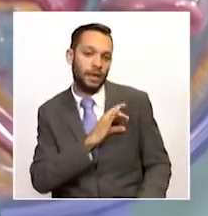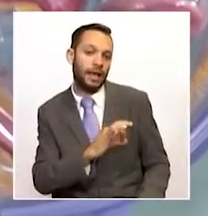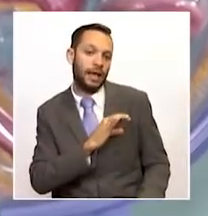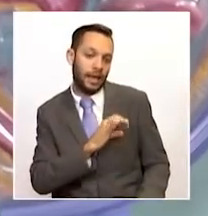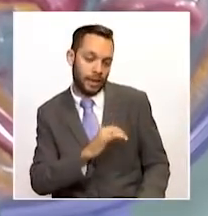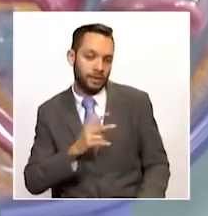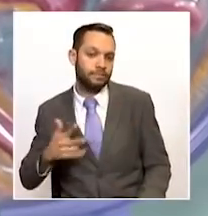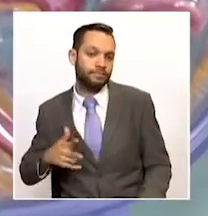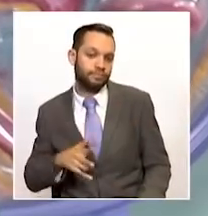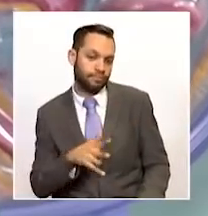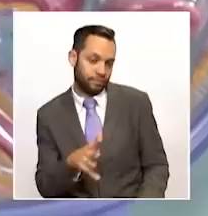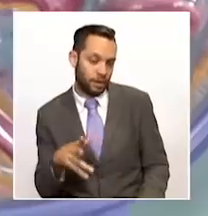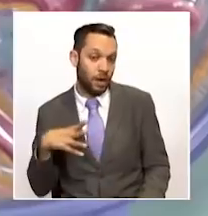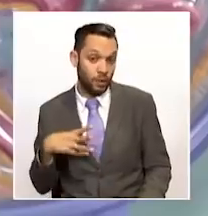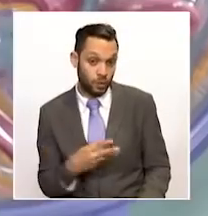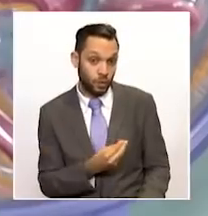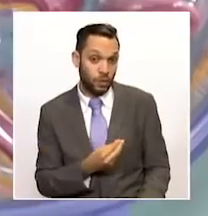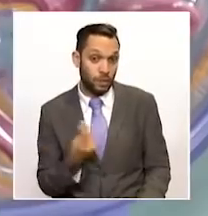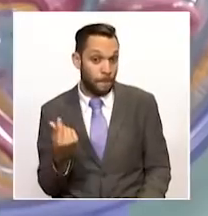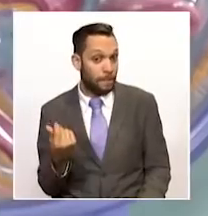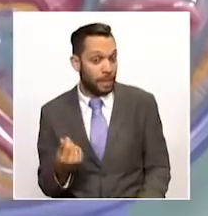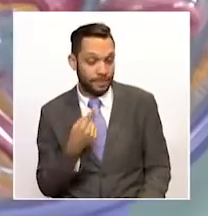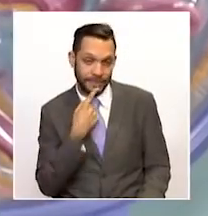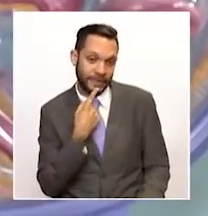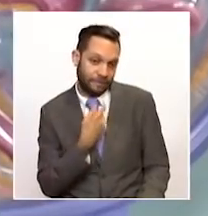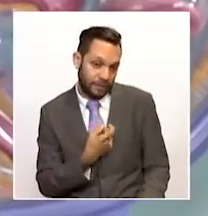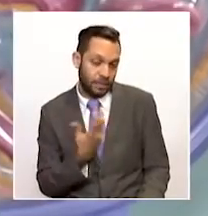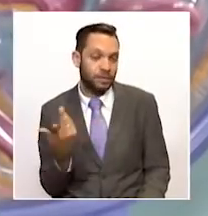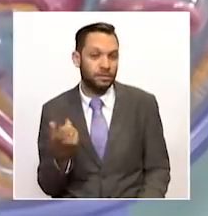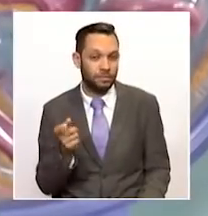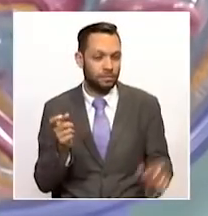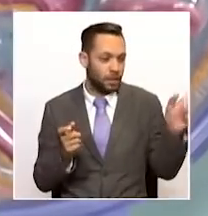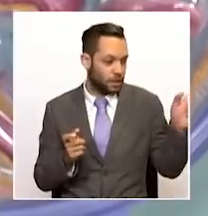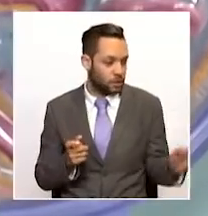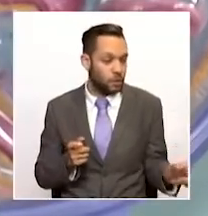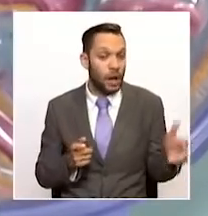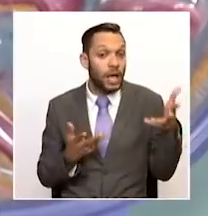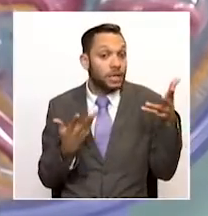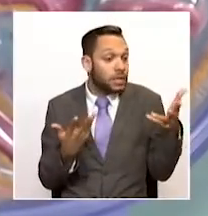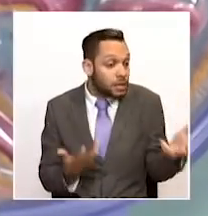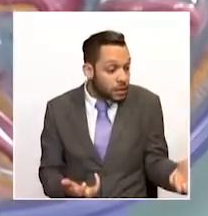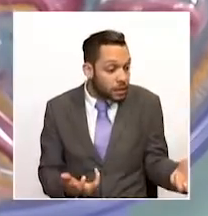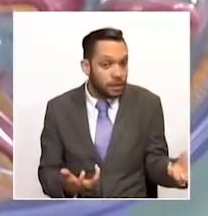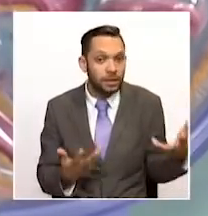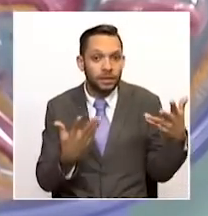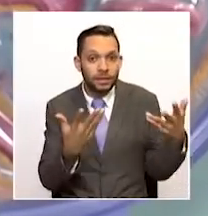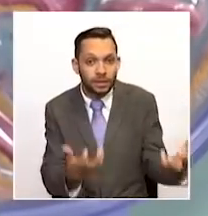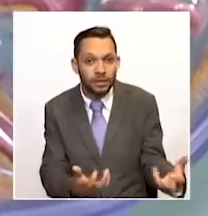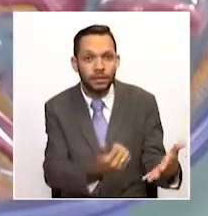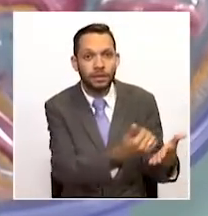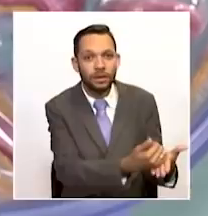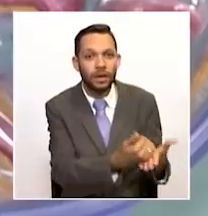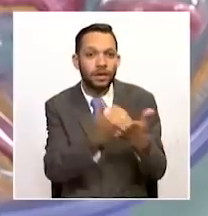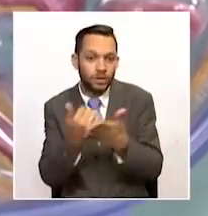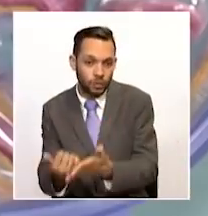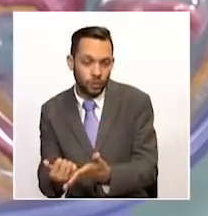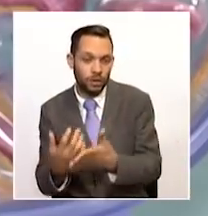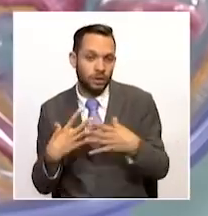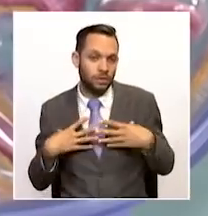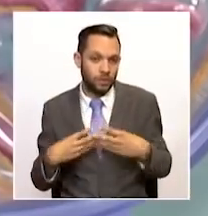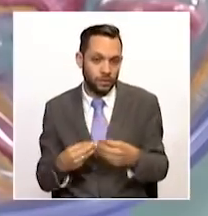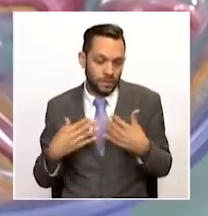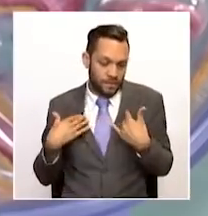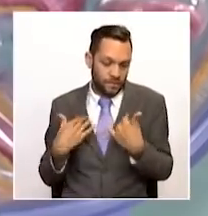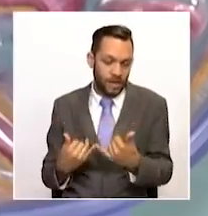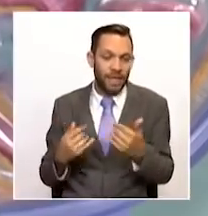gasto que pues no podemos asumir entonces la persona que nos desee colaborar nosotros felices estamos tratando de contactar también con la